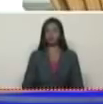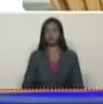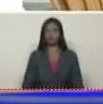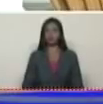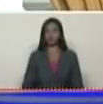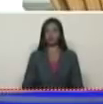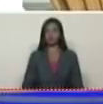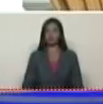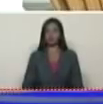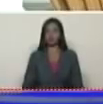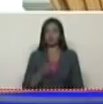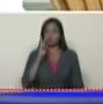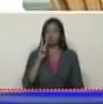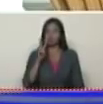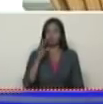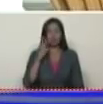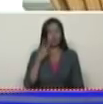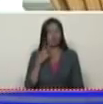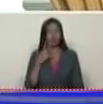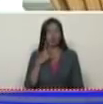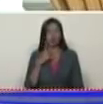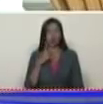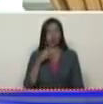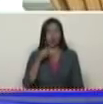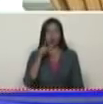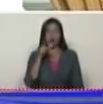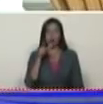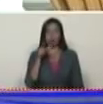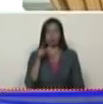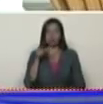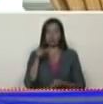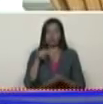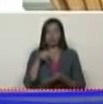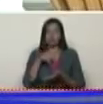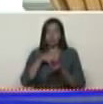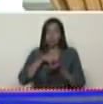de repente sale una fisura